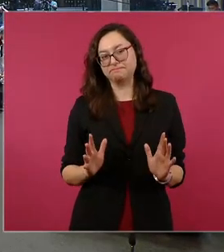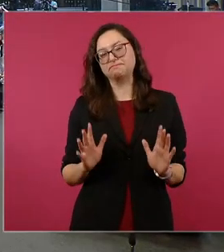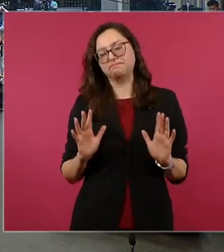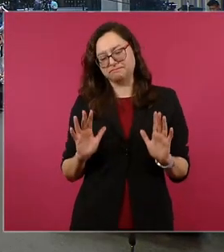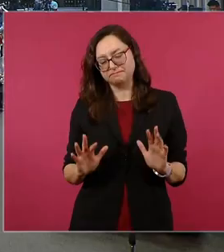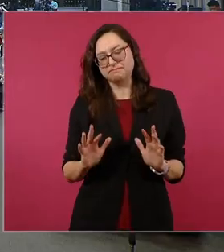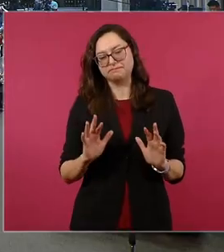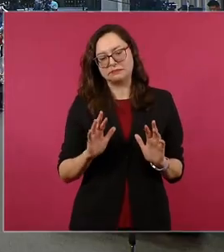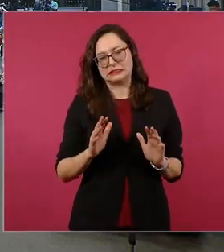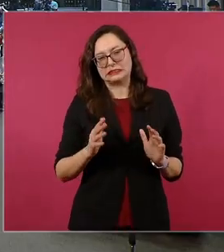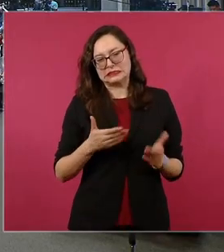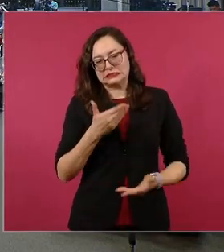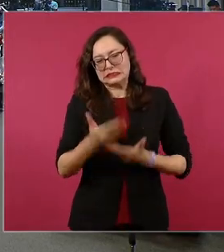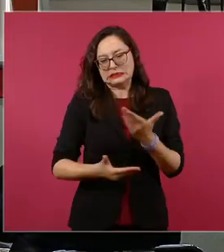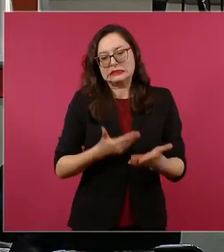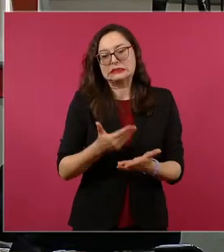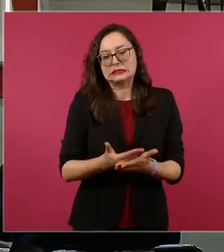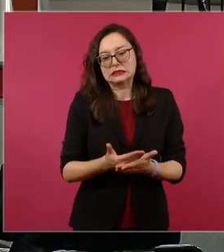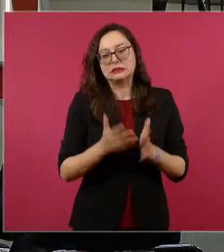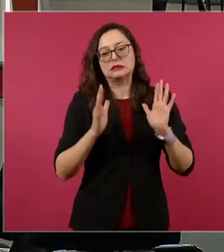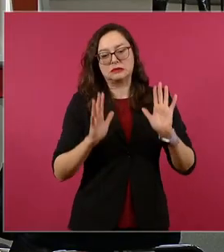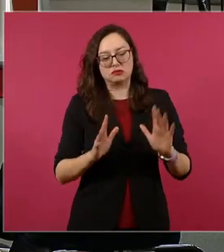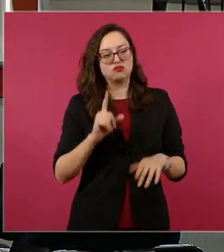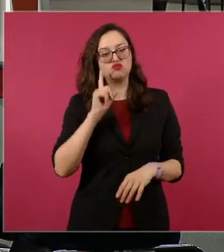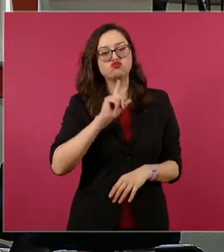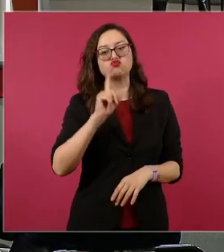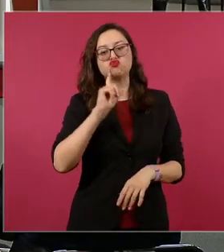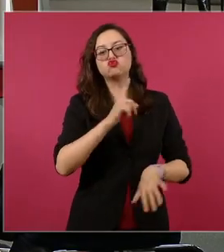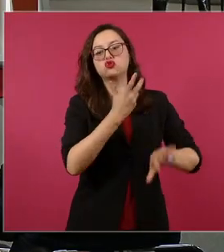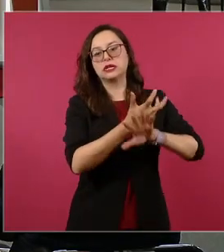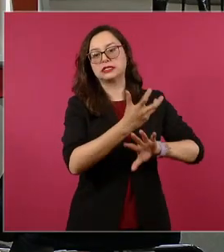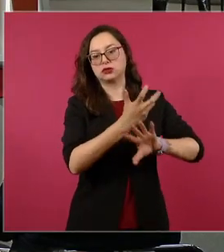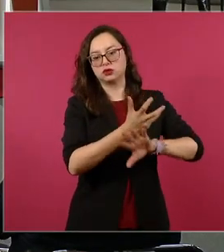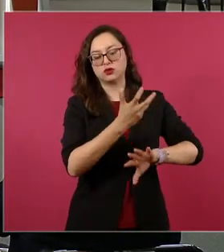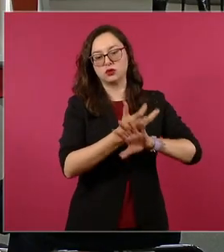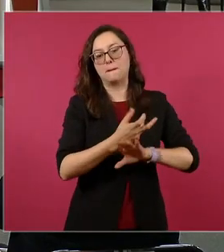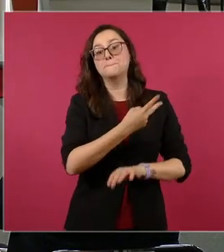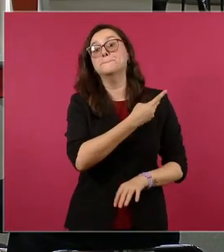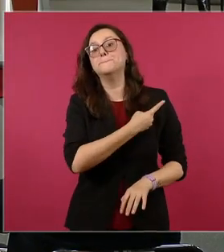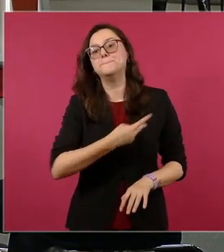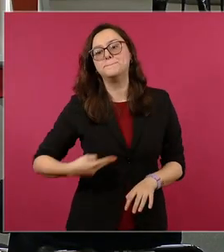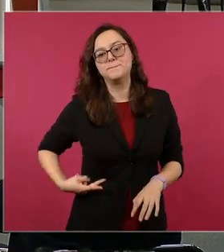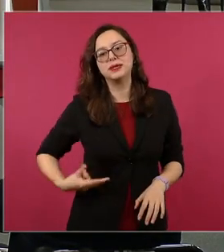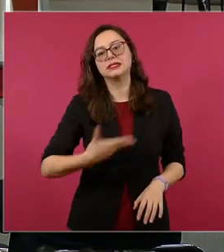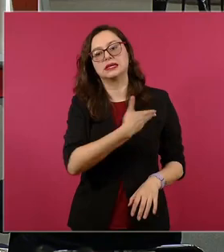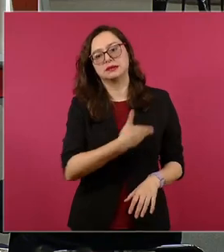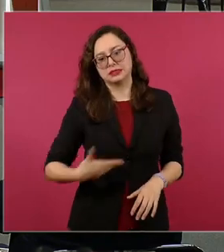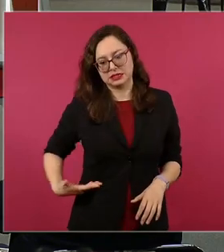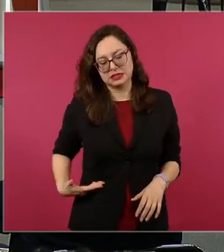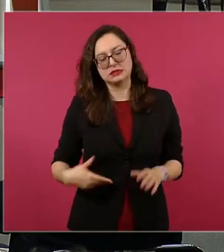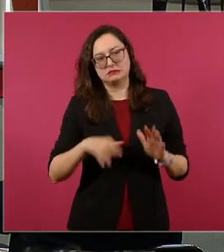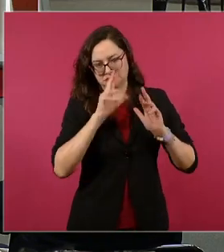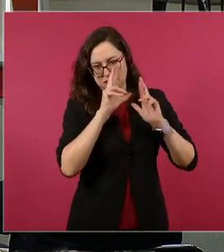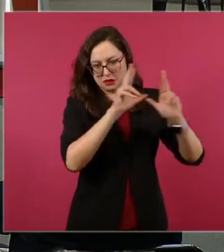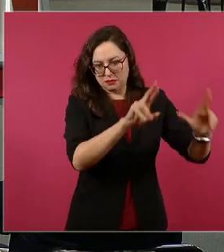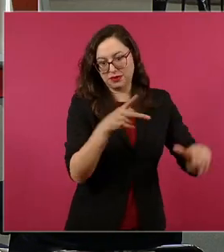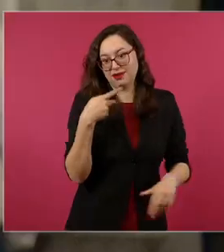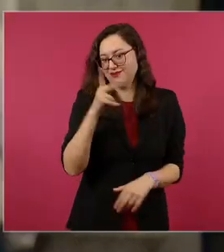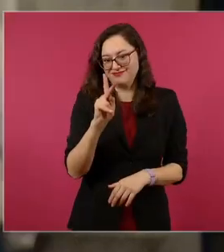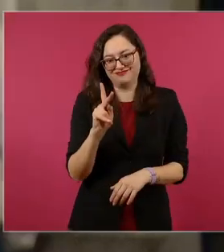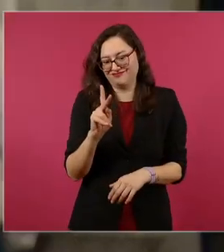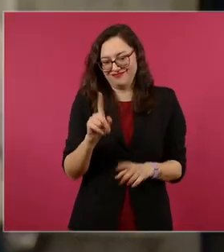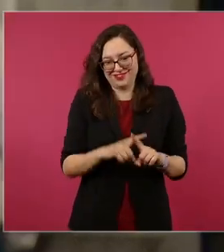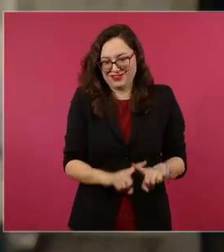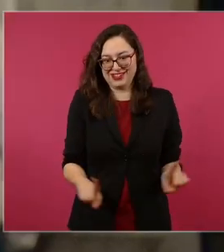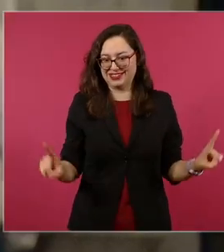con la debida reserva ante la vicepresidenta Kamala Harris, ¿no? Pero es muy, muy distinto. Preguntarle su opinión que México se vuelva punta de lanza en este